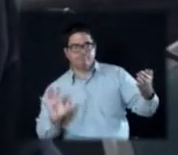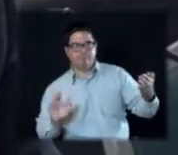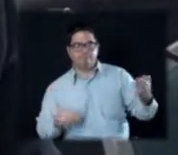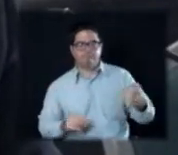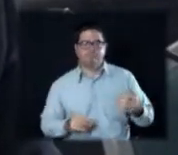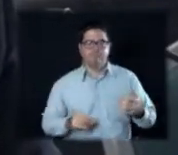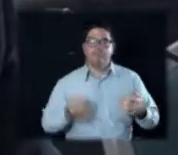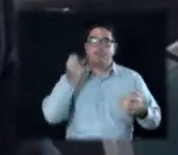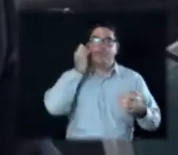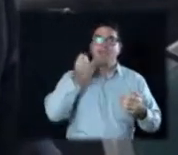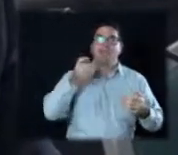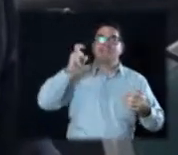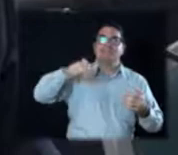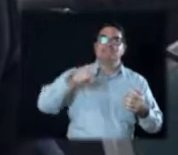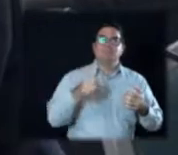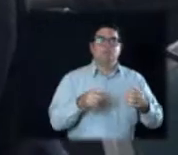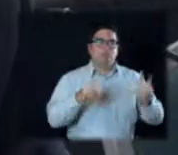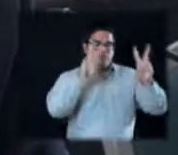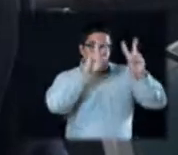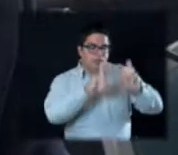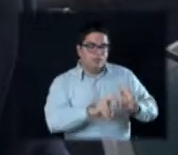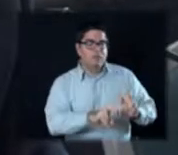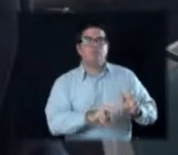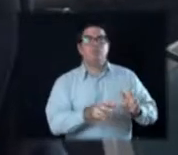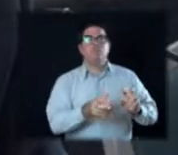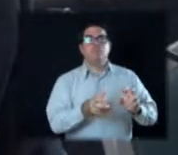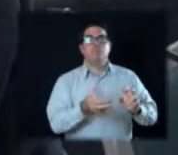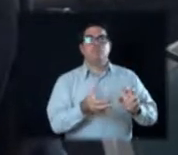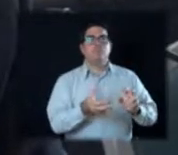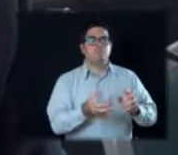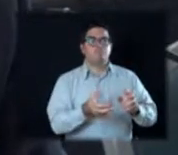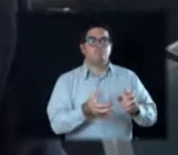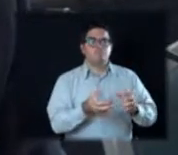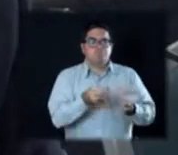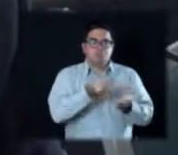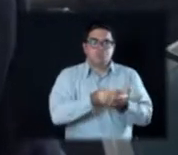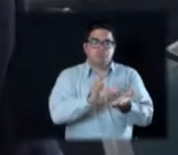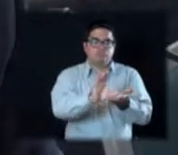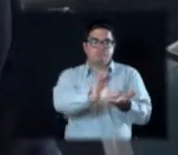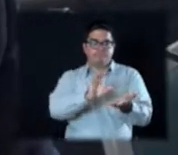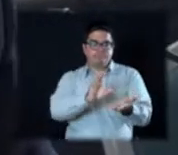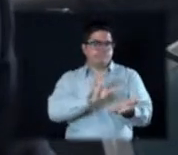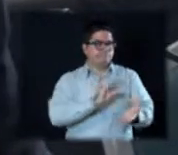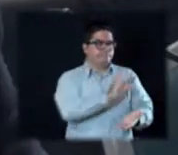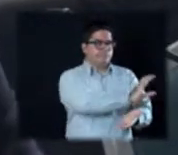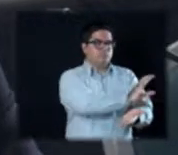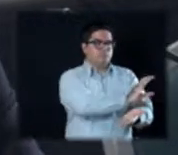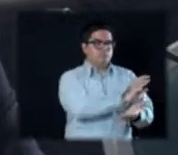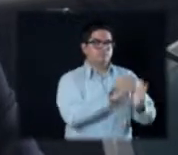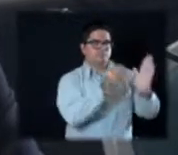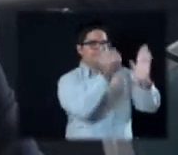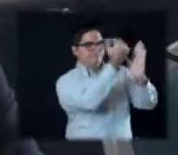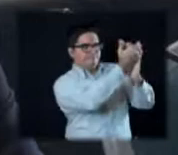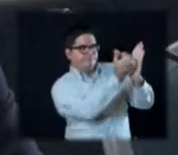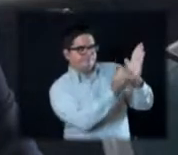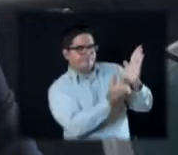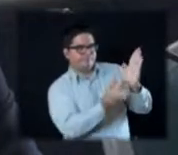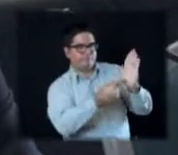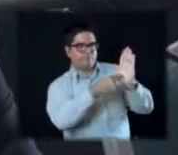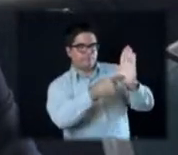modo que si se crea alguna reserva, esa reserva se pueda ver en tiempo